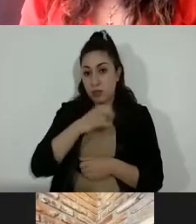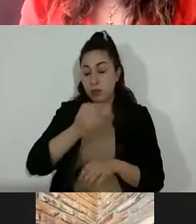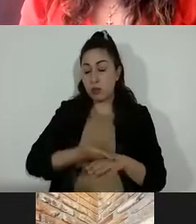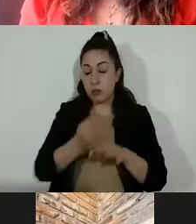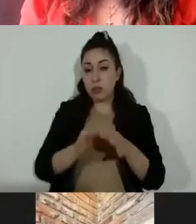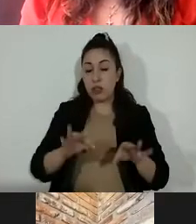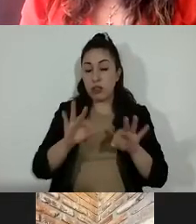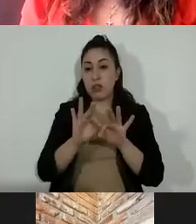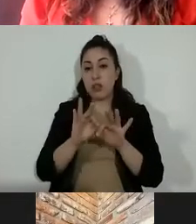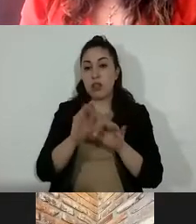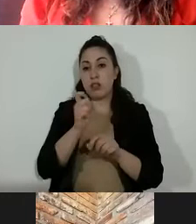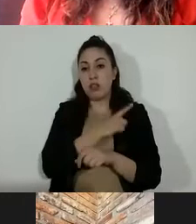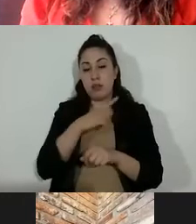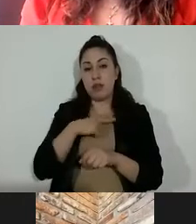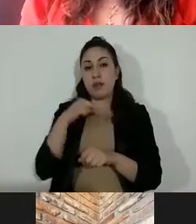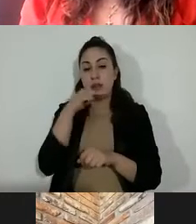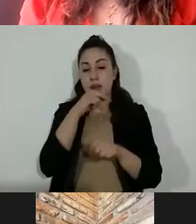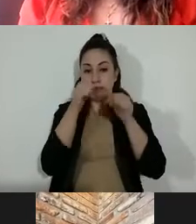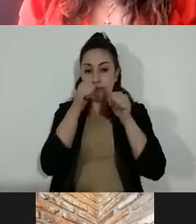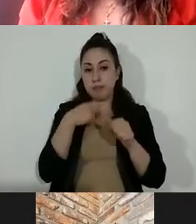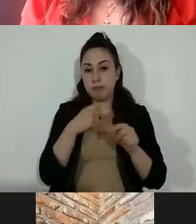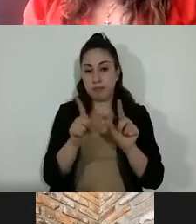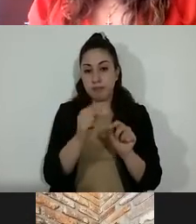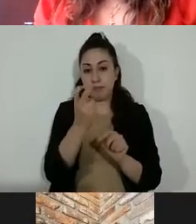urgente resolución. Es cuanto, presidente.